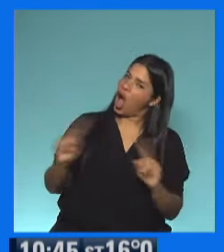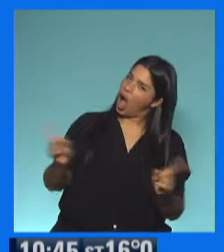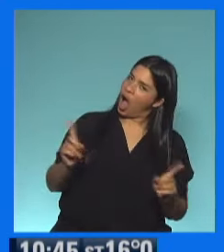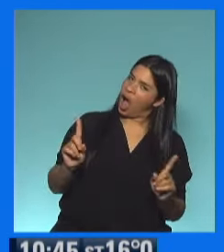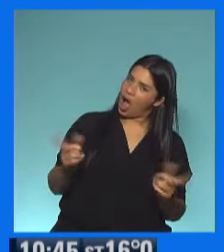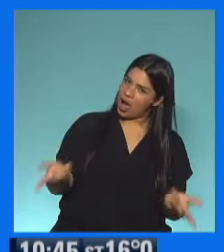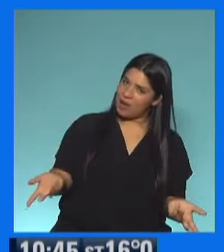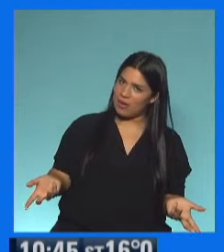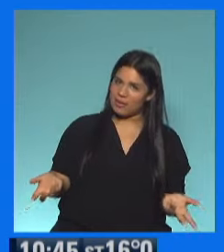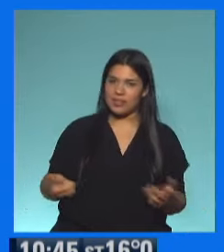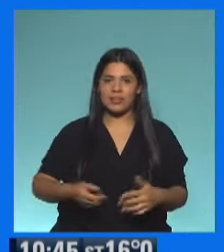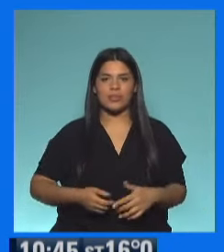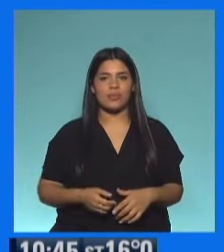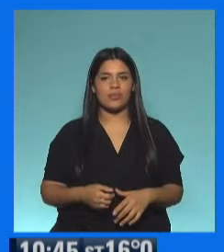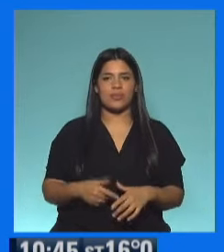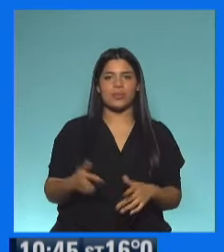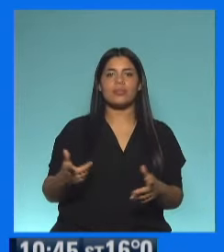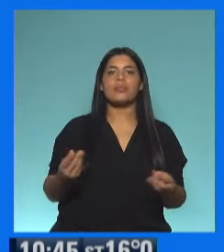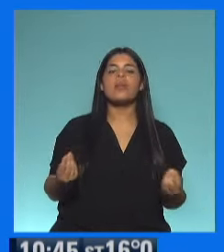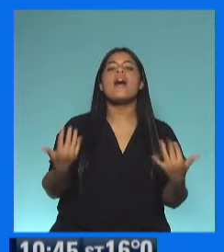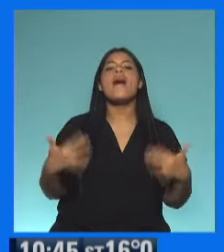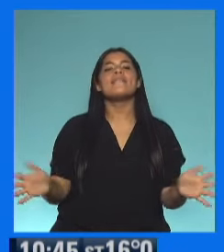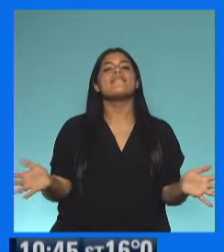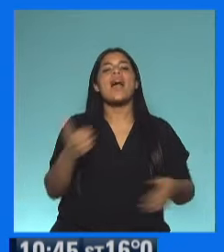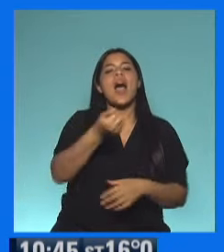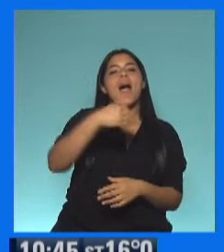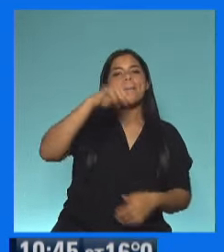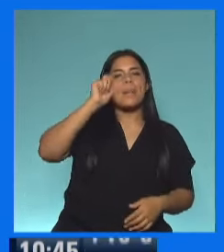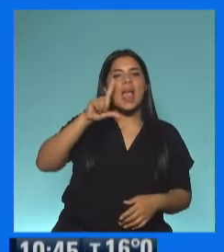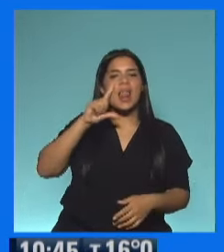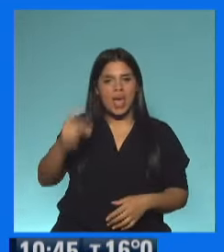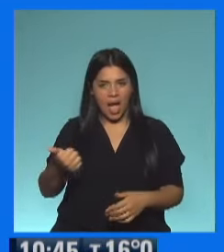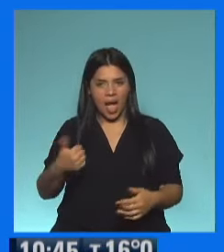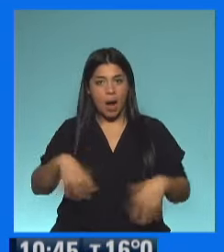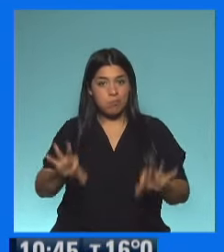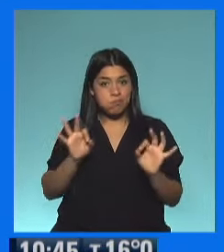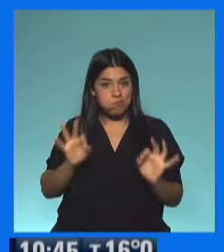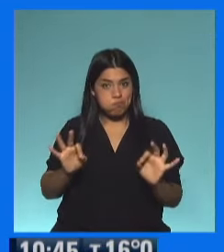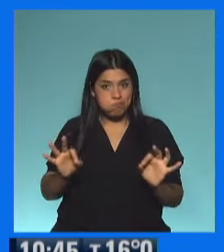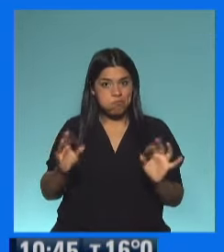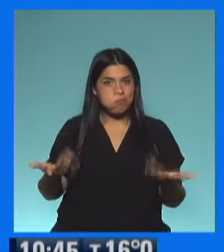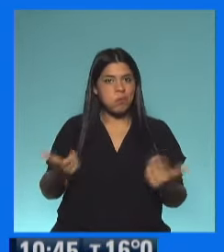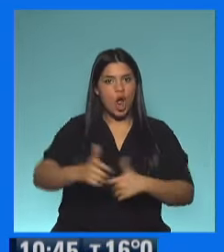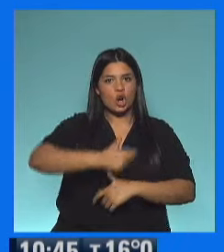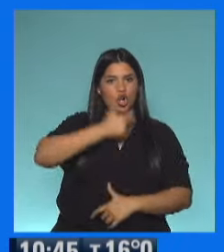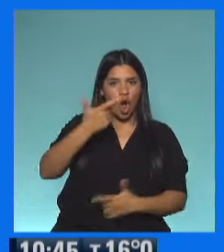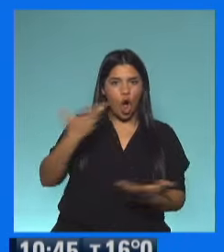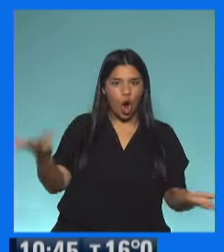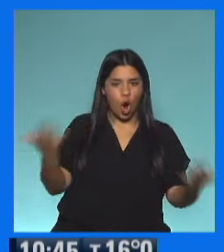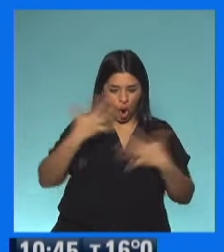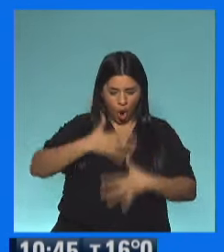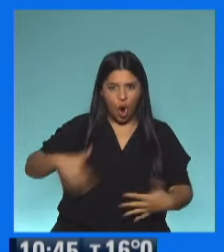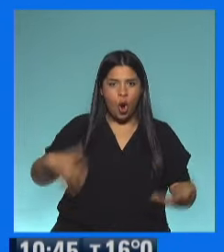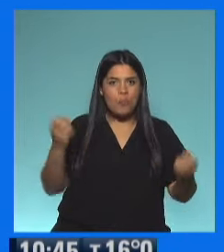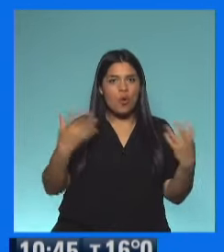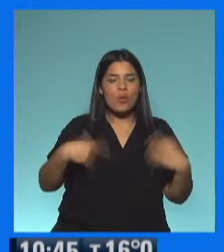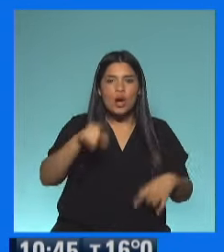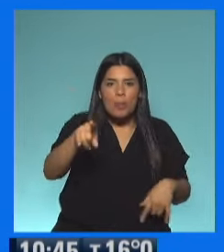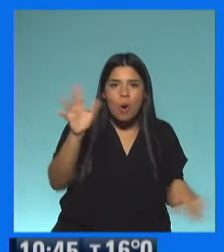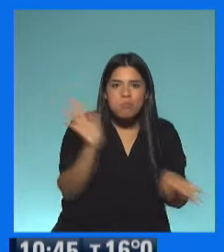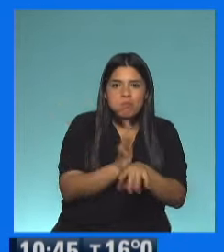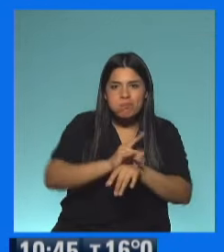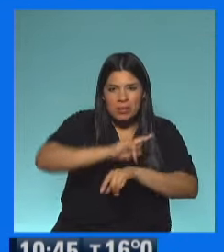¿eh? Lo está pensando. Amelia, preparada, lista para el carnaval de rojo. ¿Qué hace el demonio en la tele? ¡Ay, qué miedo! Vino el diablillo.